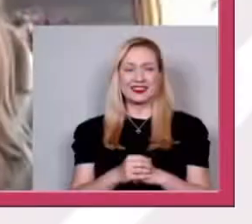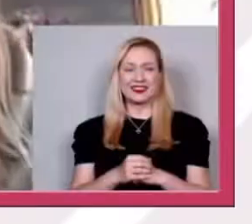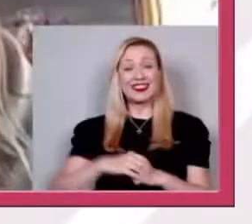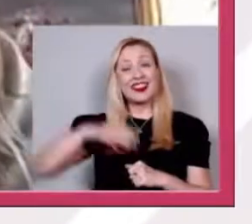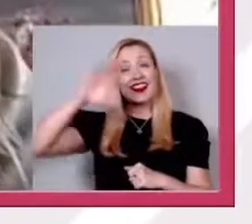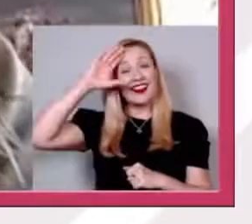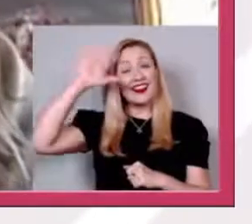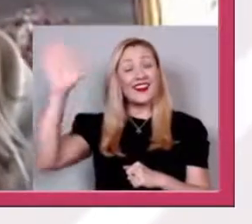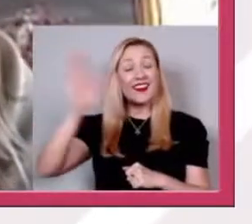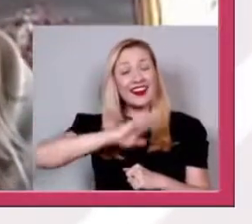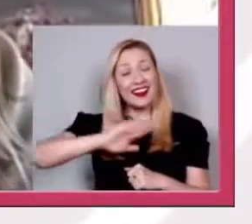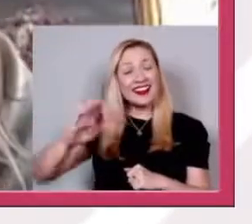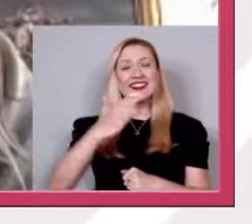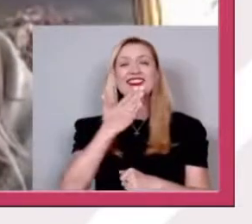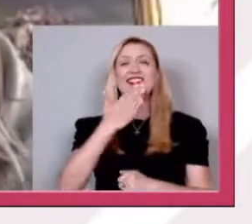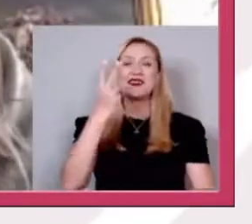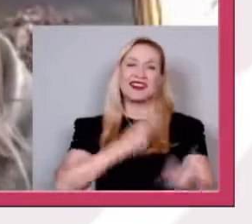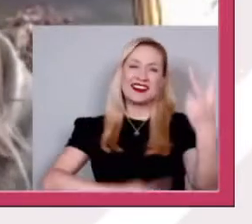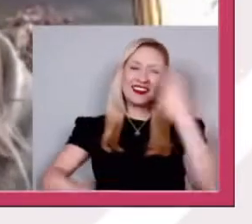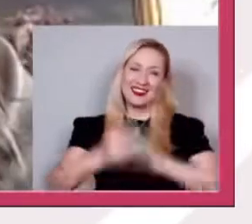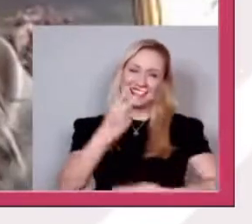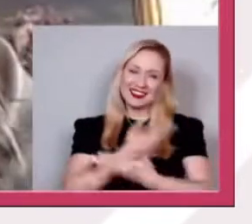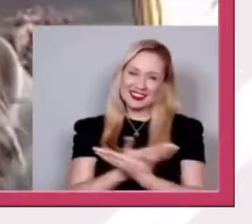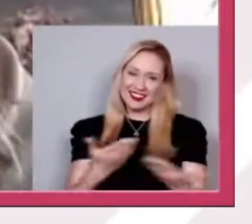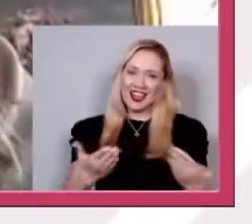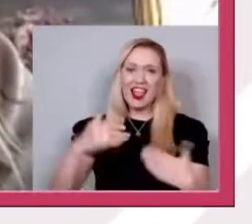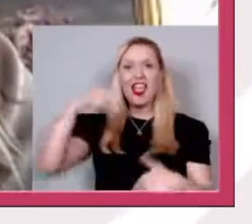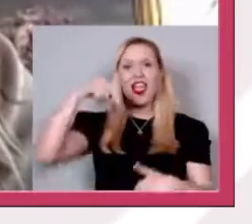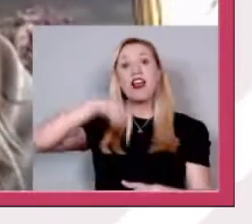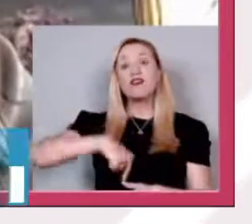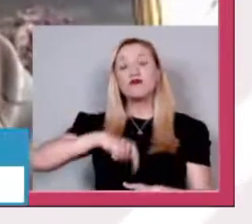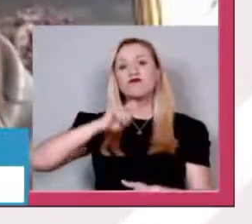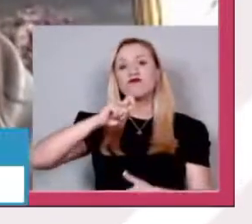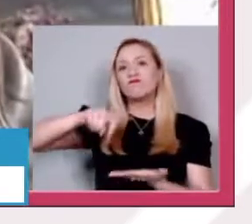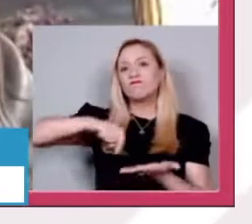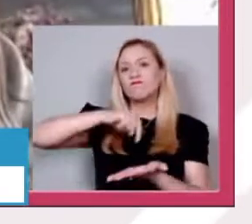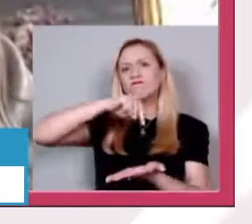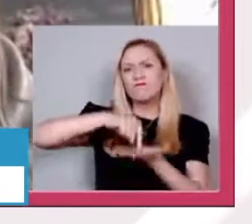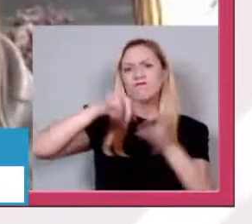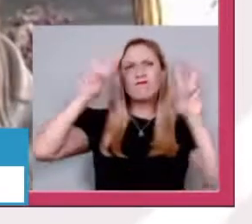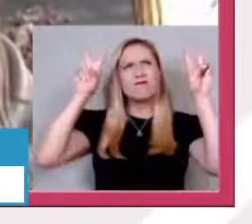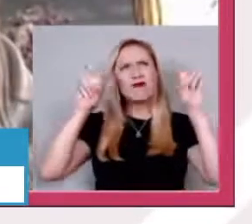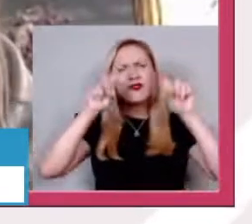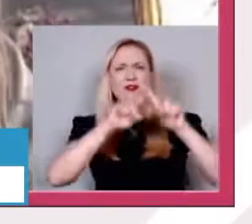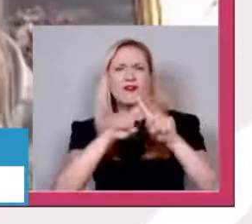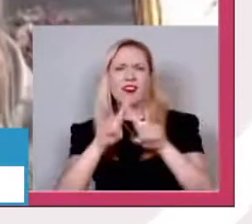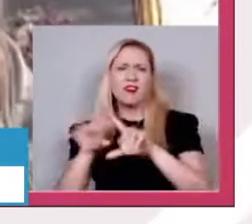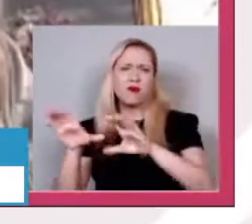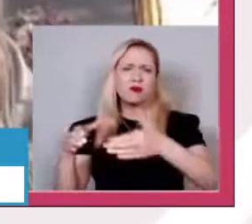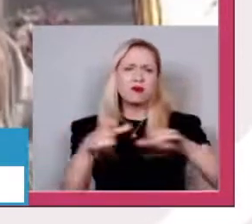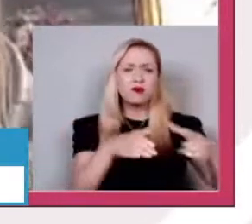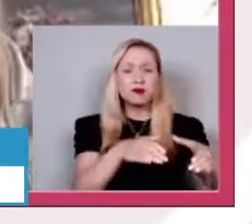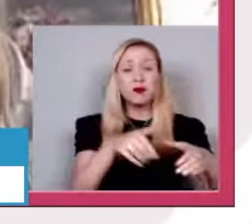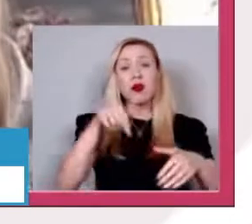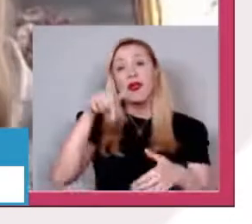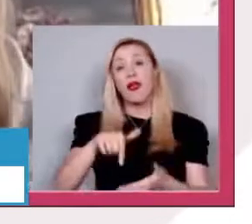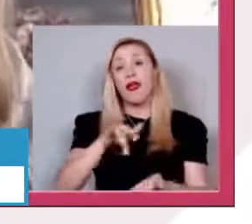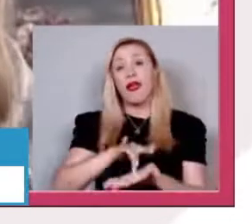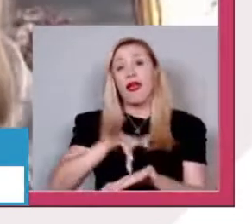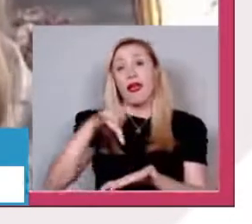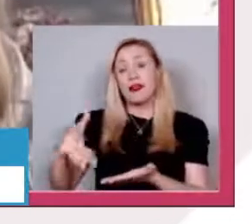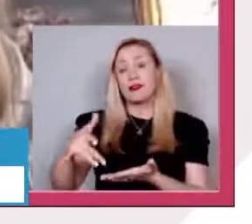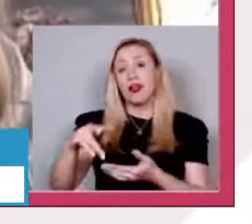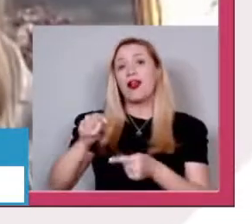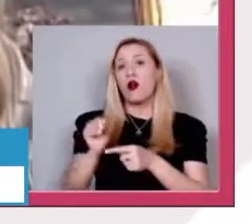Hola, ¿qué tal? Bienvenidos, bienvenidas. Esto es Espacio Diverso, un espacio coproducido por el COPRED,